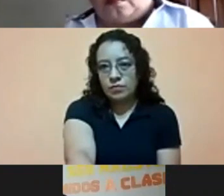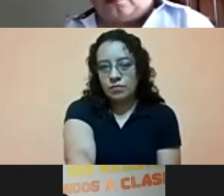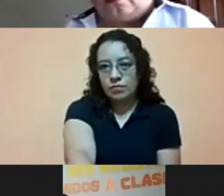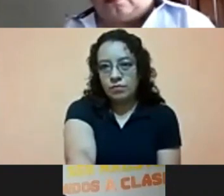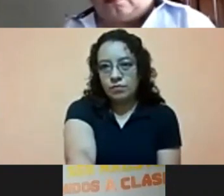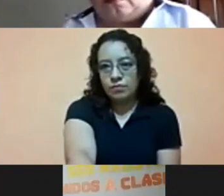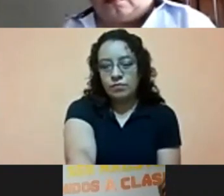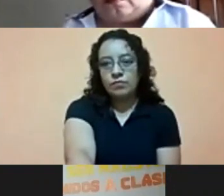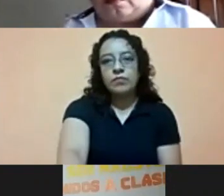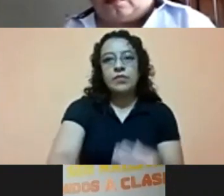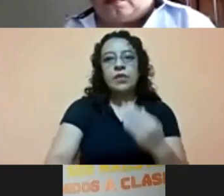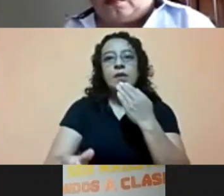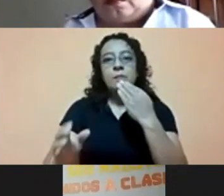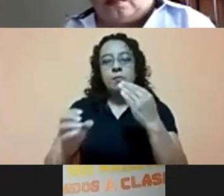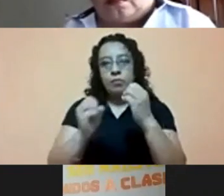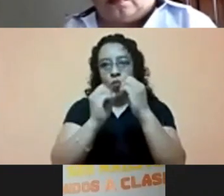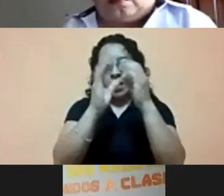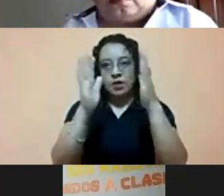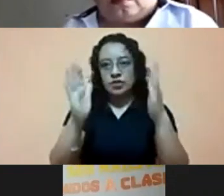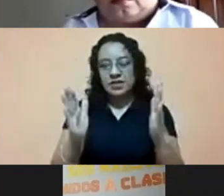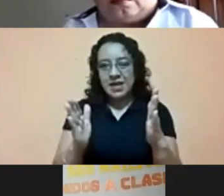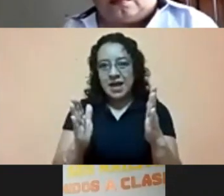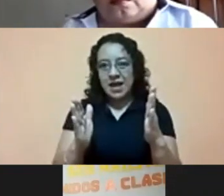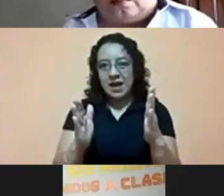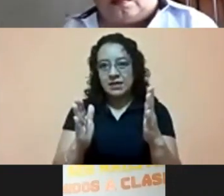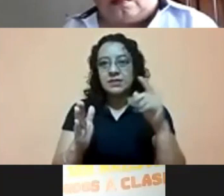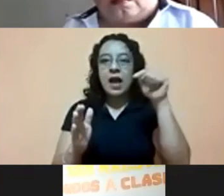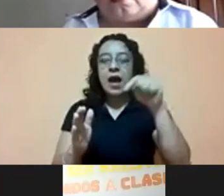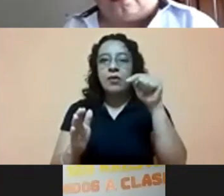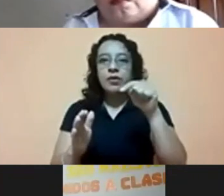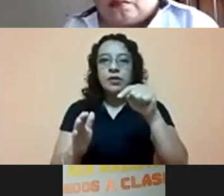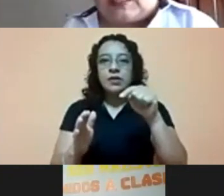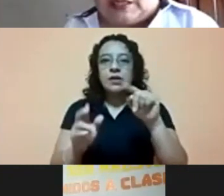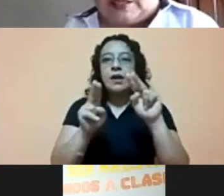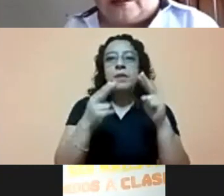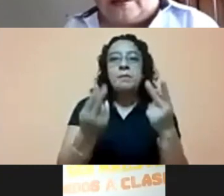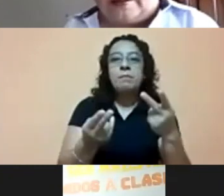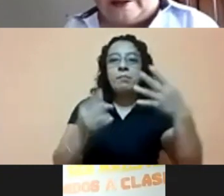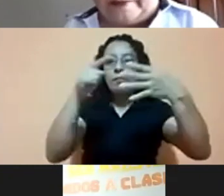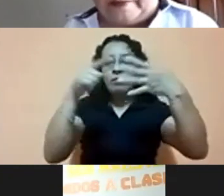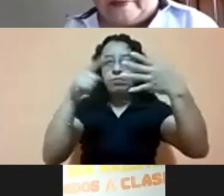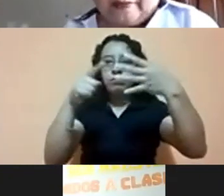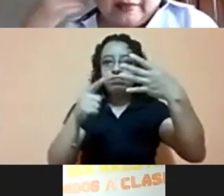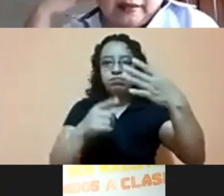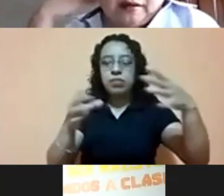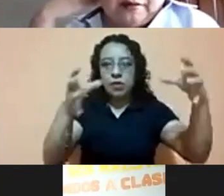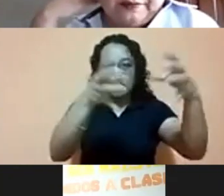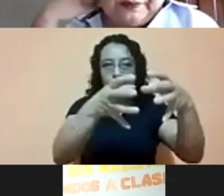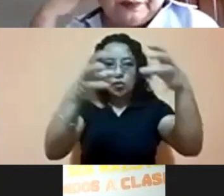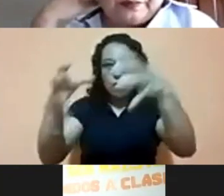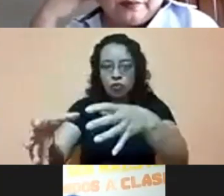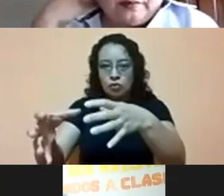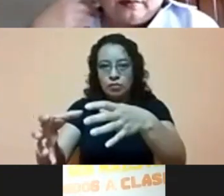Buenos días, vamos a seleccionar nosotros los grupos. Ahí les aparece